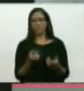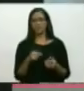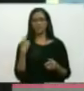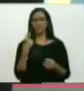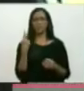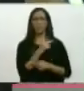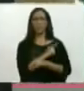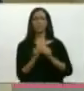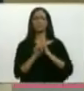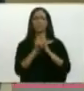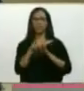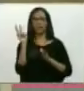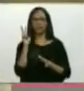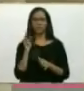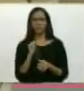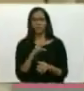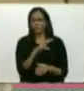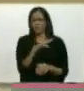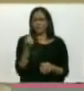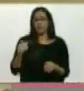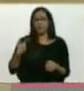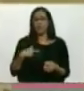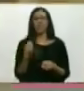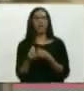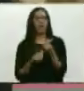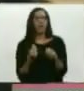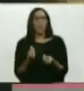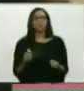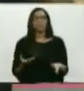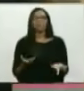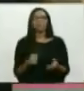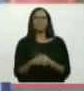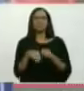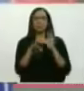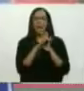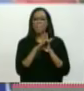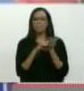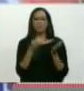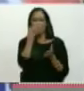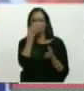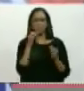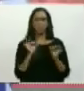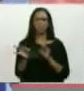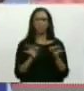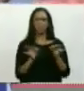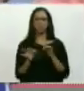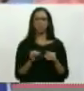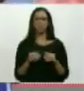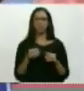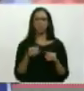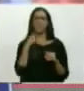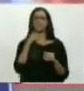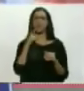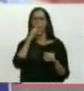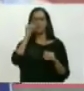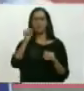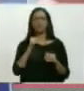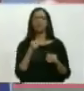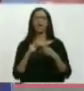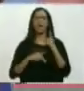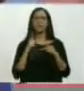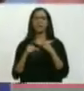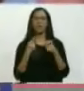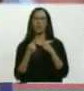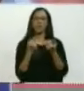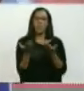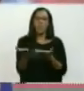Sí, no tiene. Sí, eso es como... No, como un capítulo de Truman Show. Esa política con Maduro lo que ha producido es cosas como